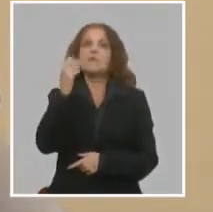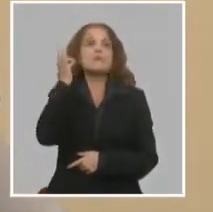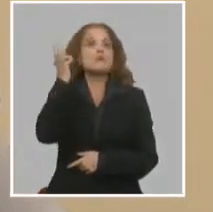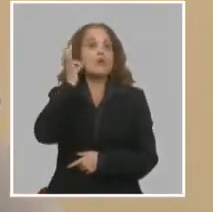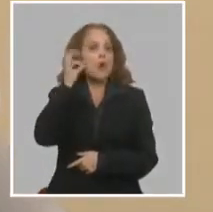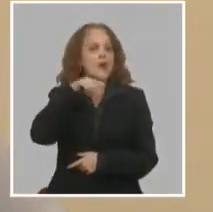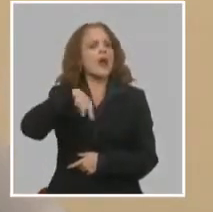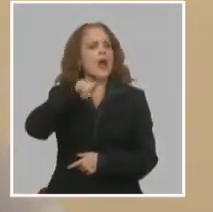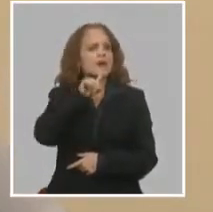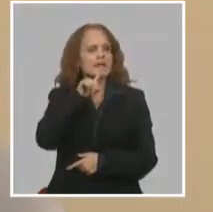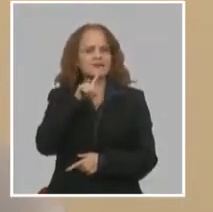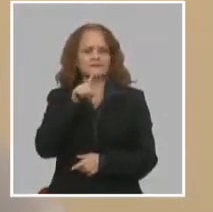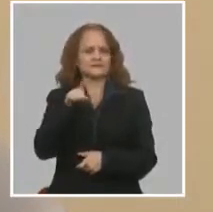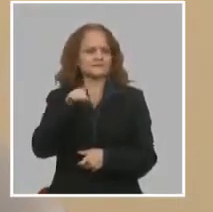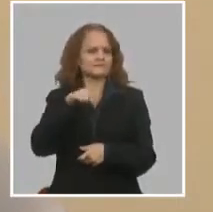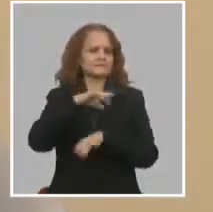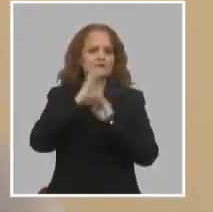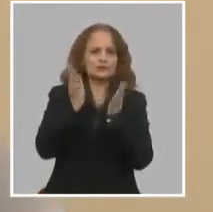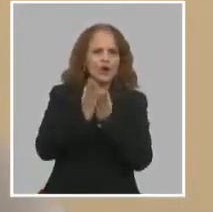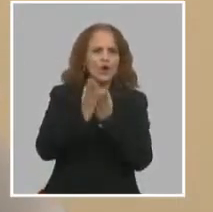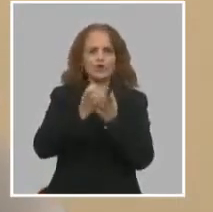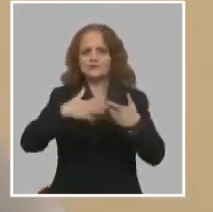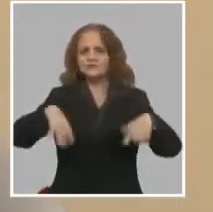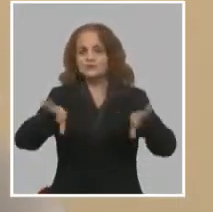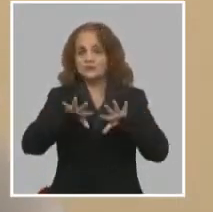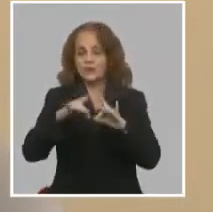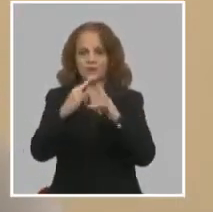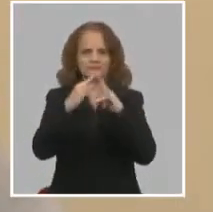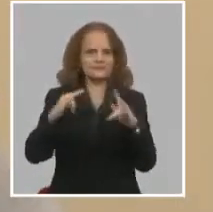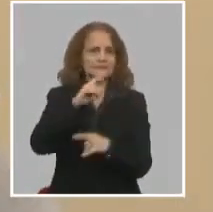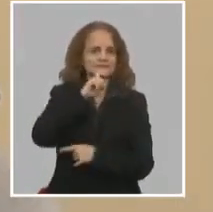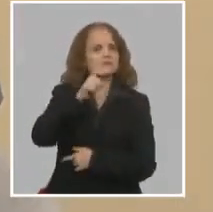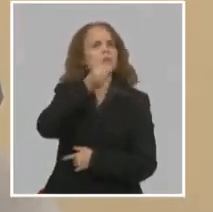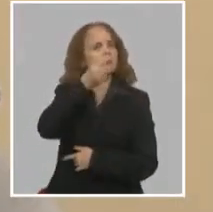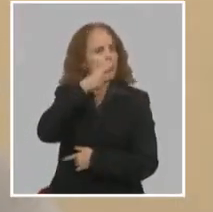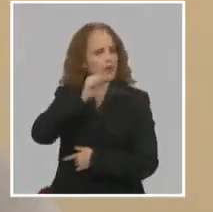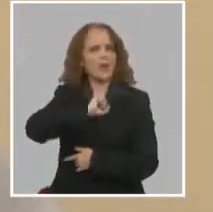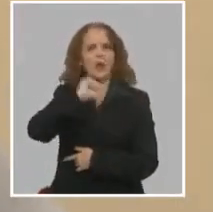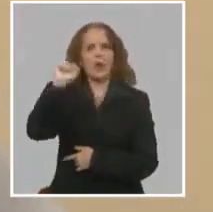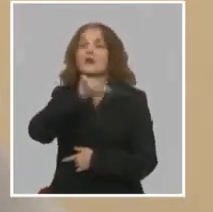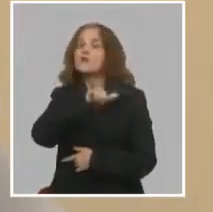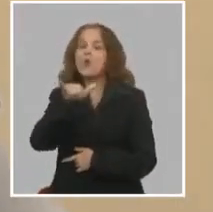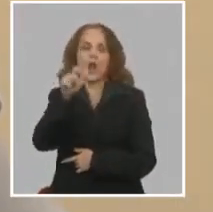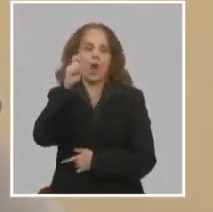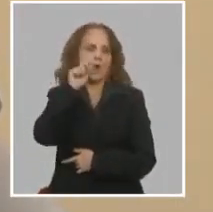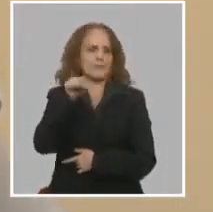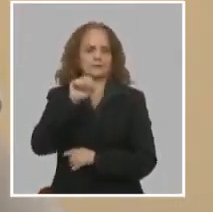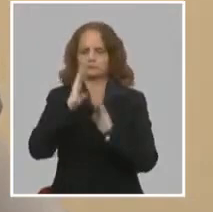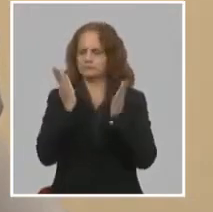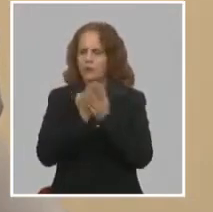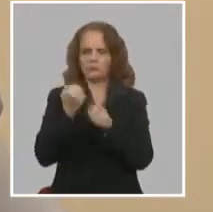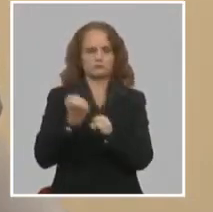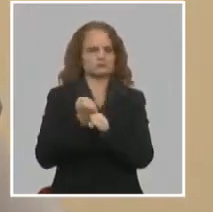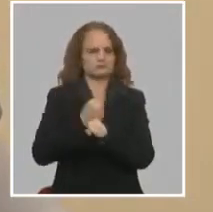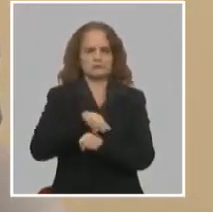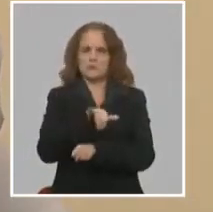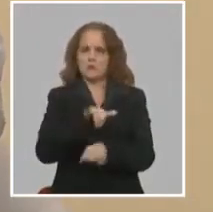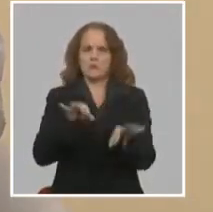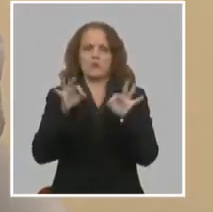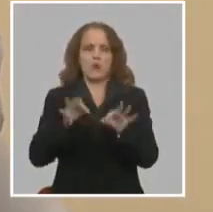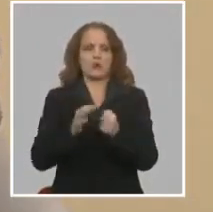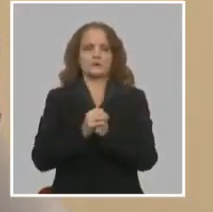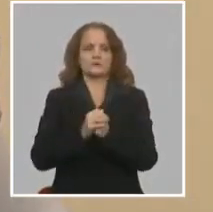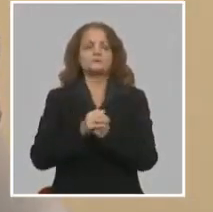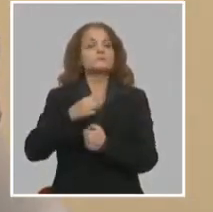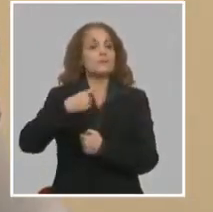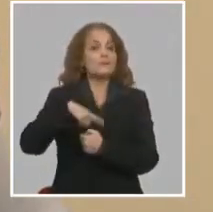campaña trabajamos igual que los hombres y asumimos todas las tareas. Fue difícil desplegar el hospital. Una de las primeras